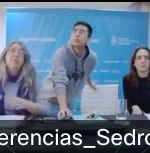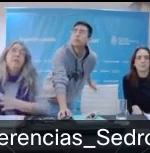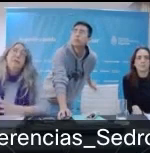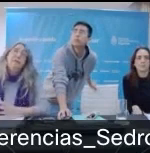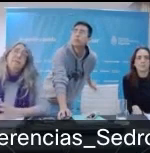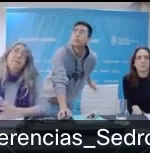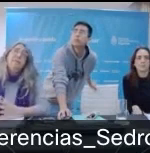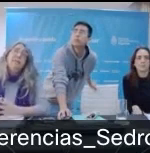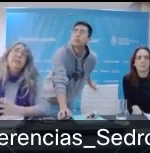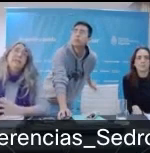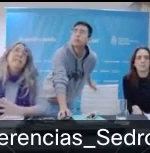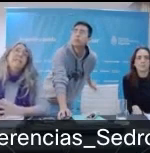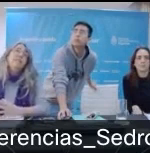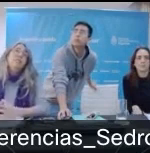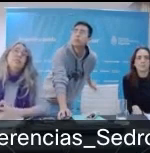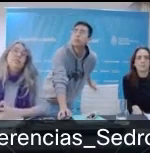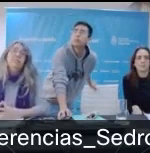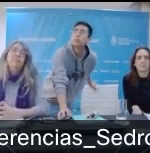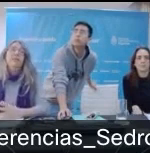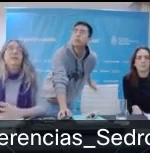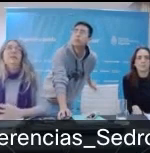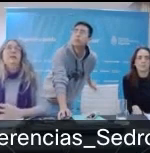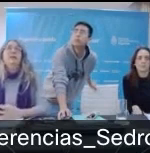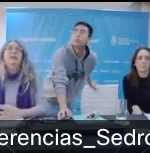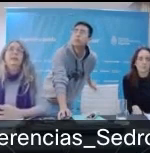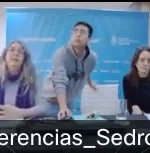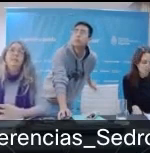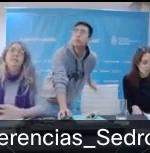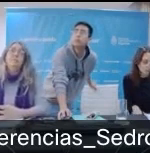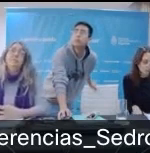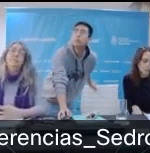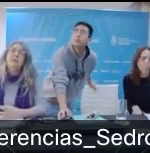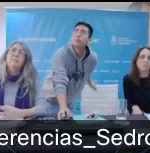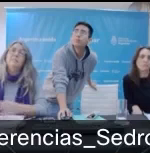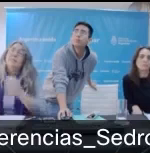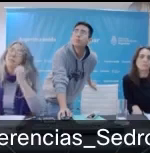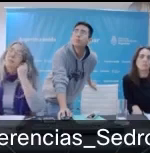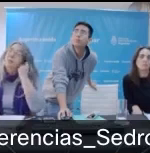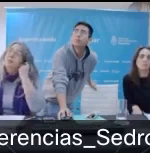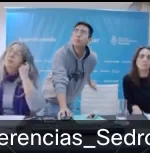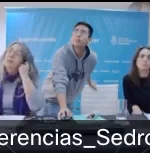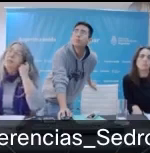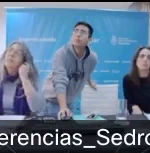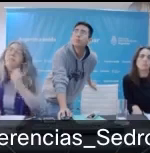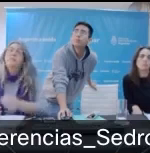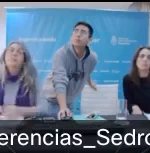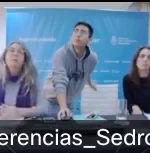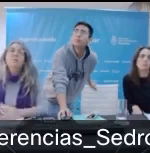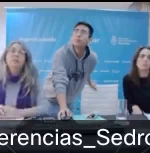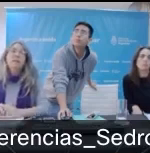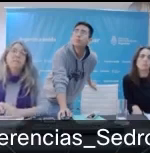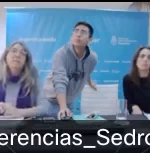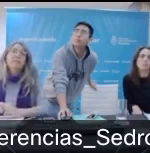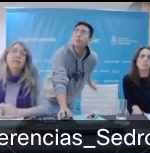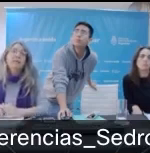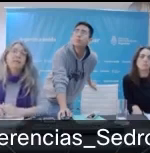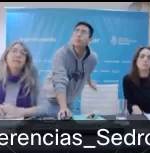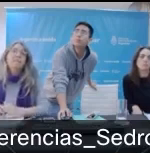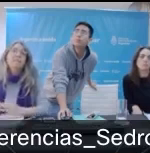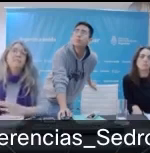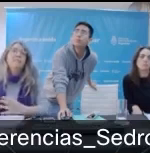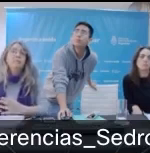pero la ley anterior a la ley de salud mental era una ley con un sesgo